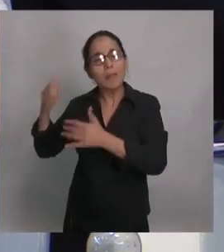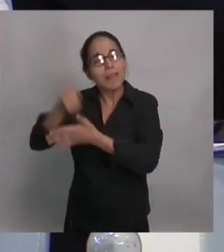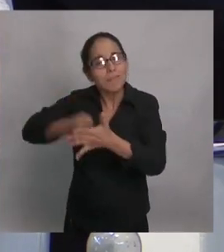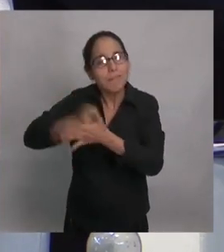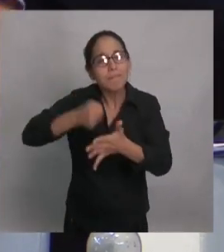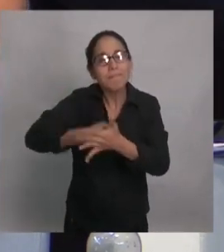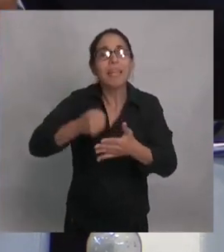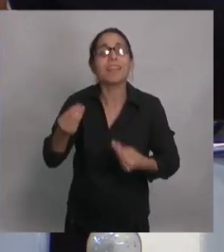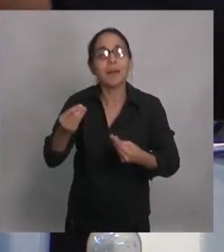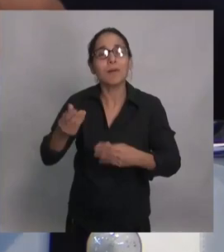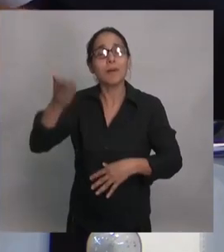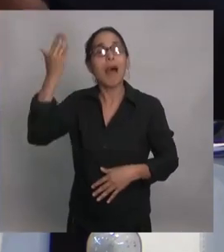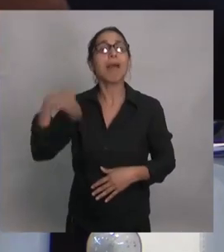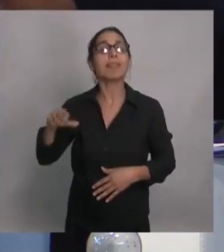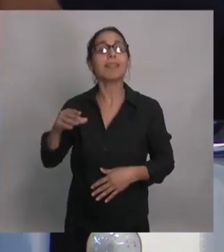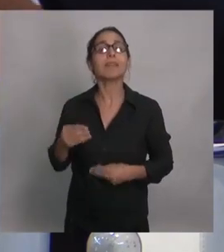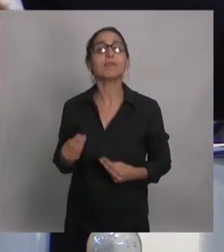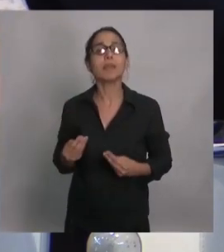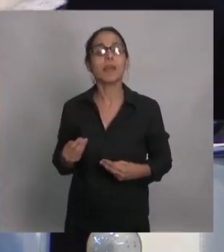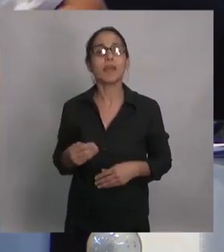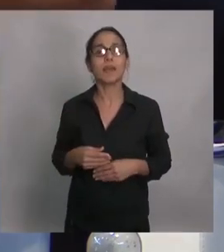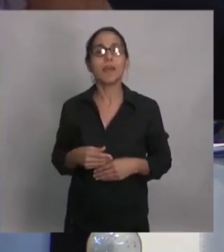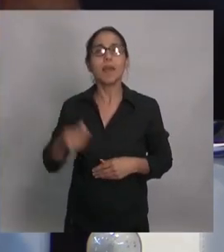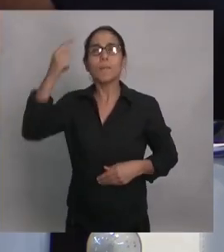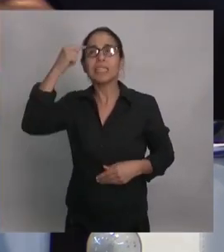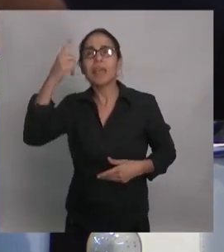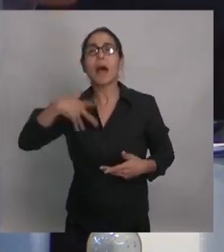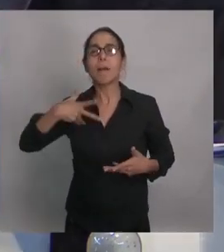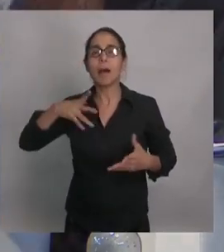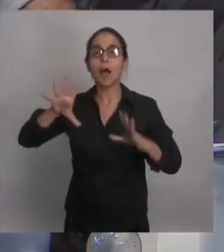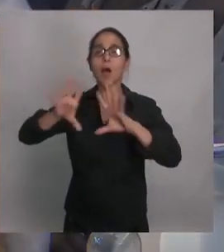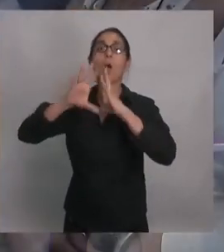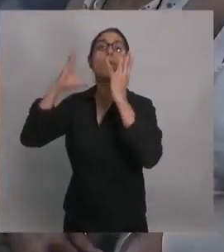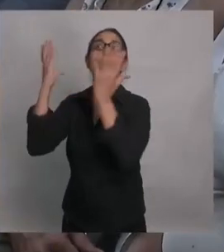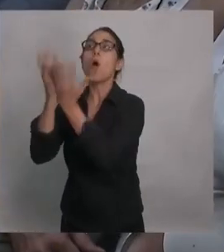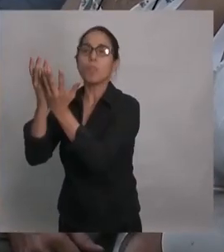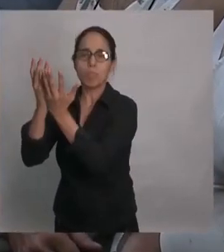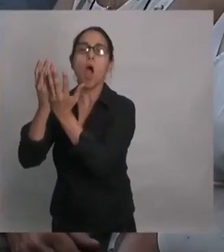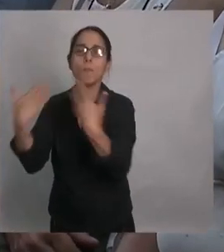cuando estaba de moda esa idea de cambiar el mundo sin tomar el poder.